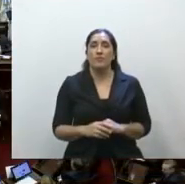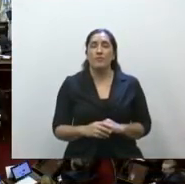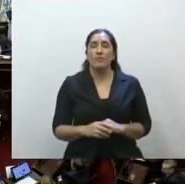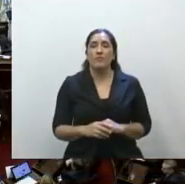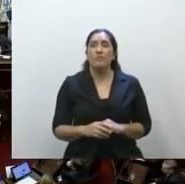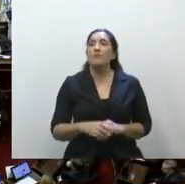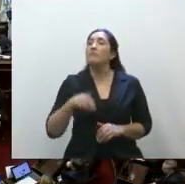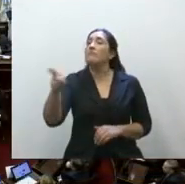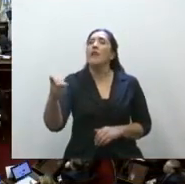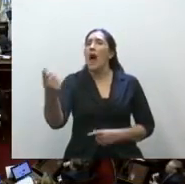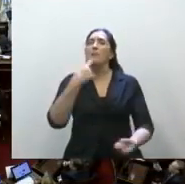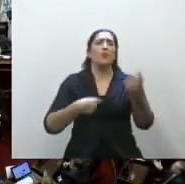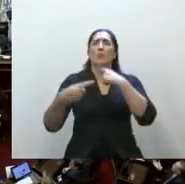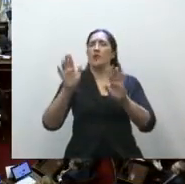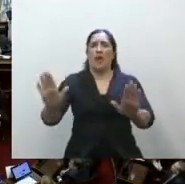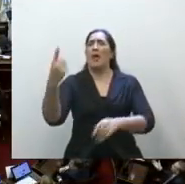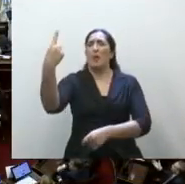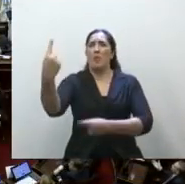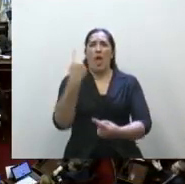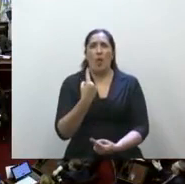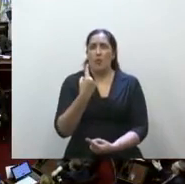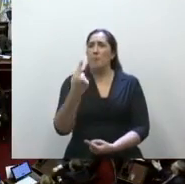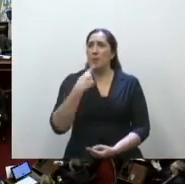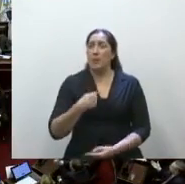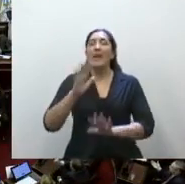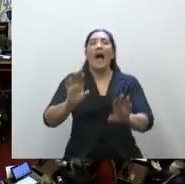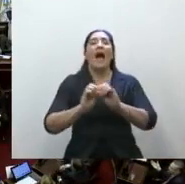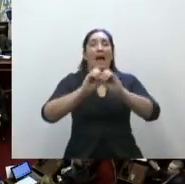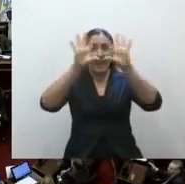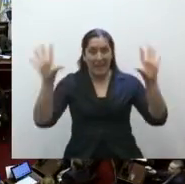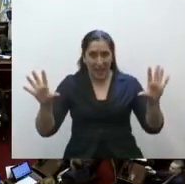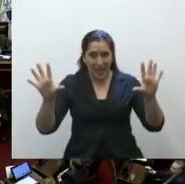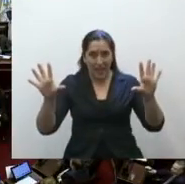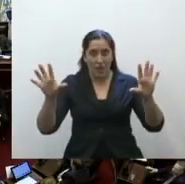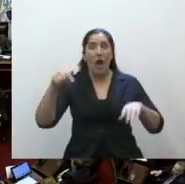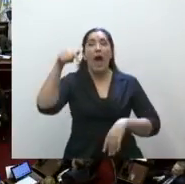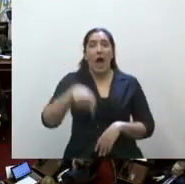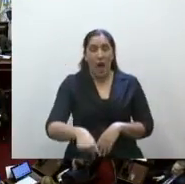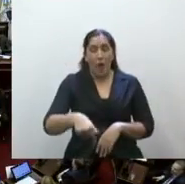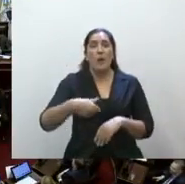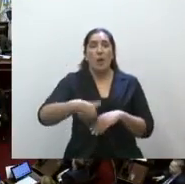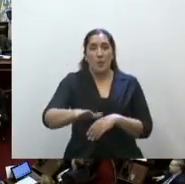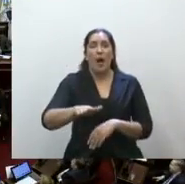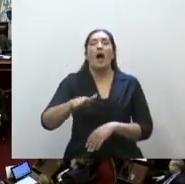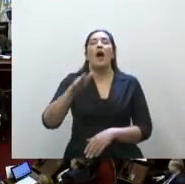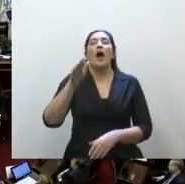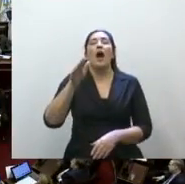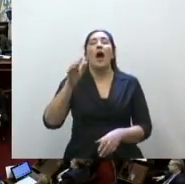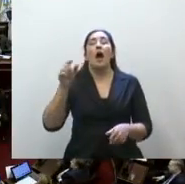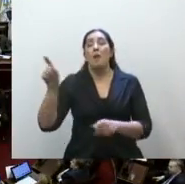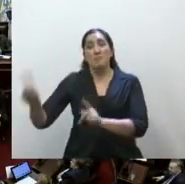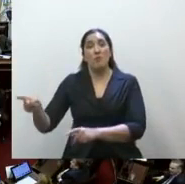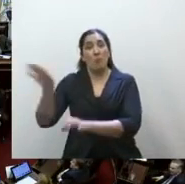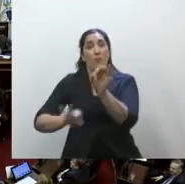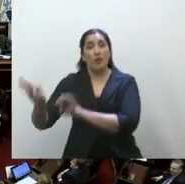Durango, sí. aclaro que vamos a votar el proyecto, la media sanción